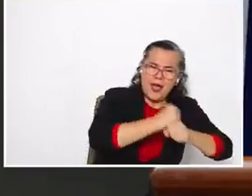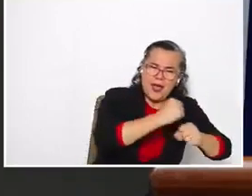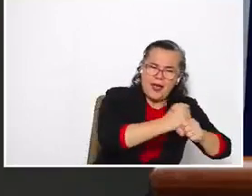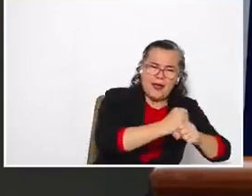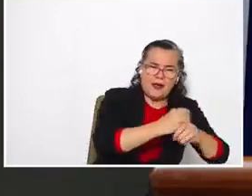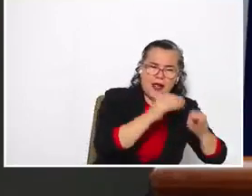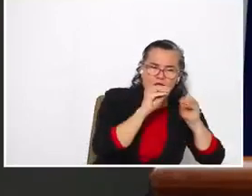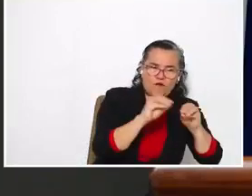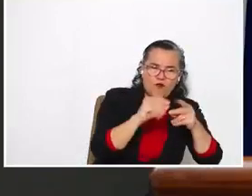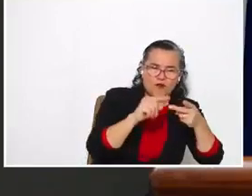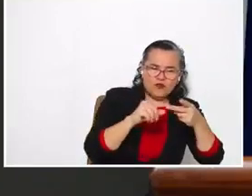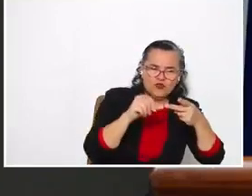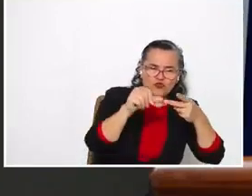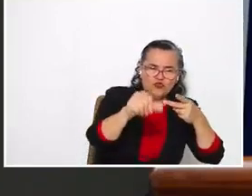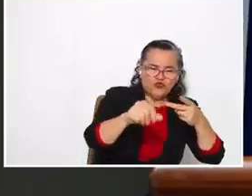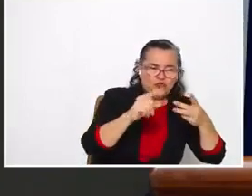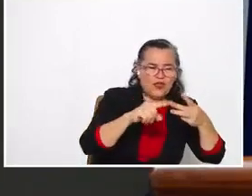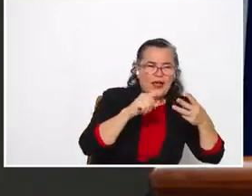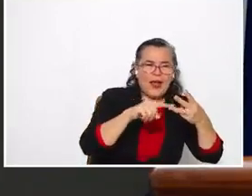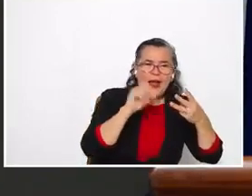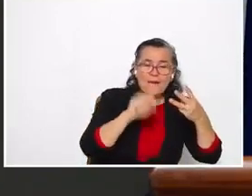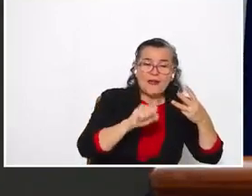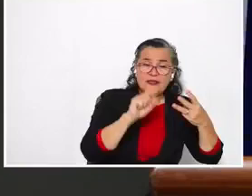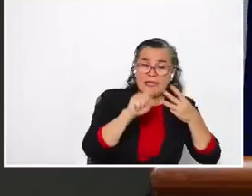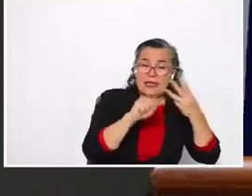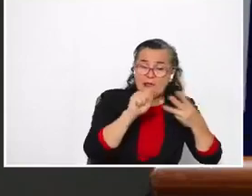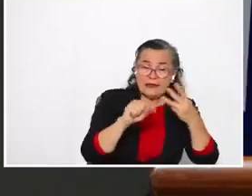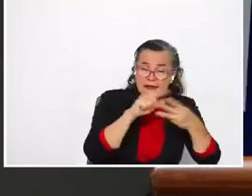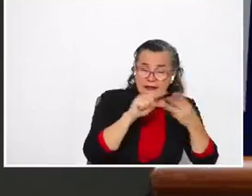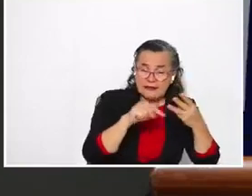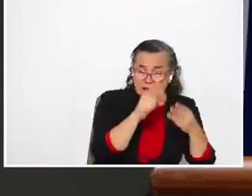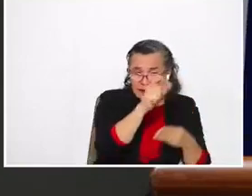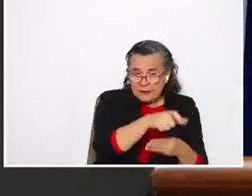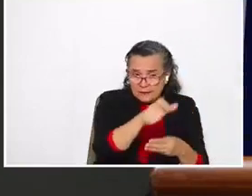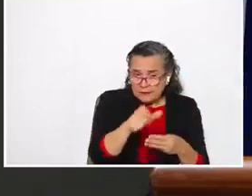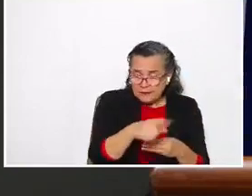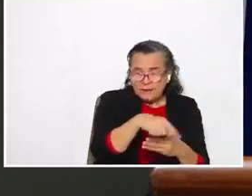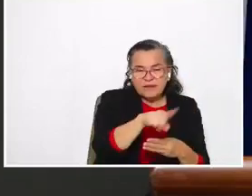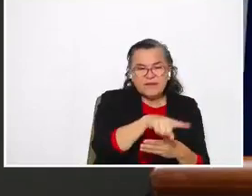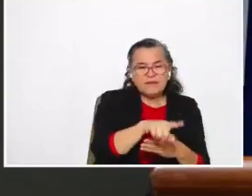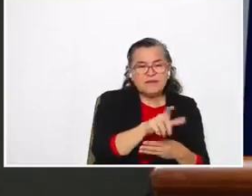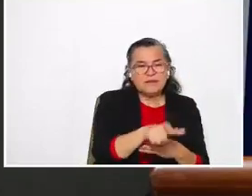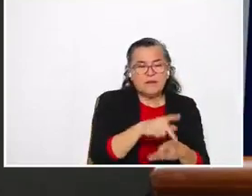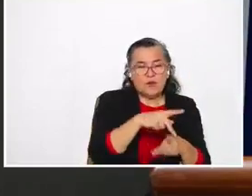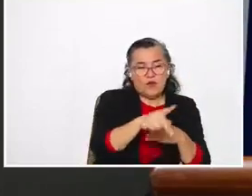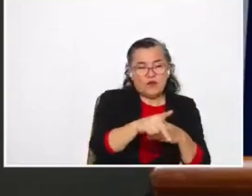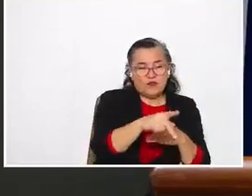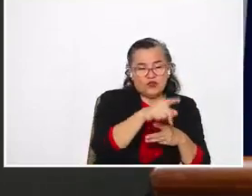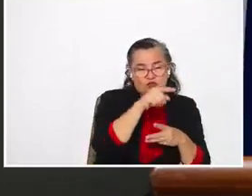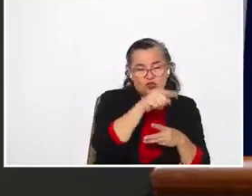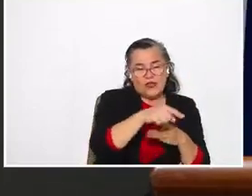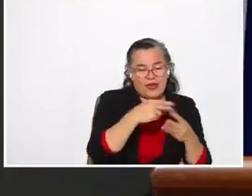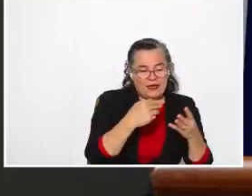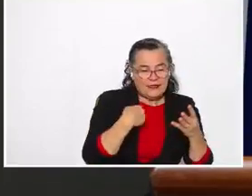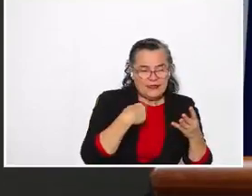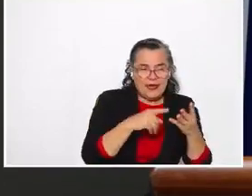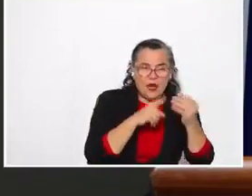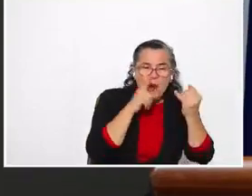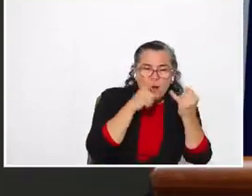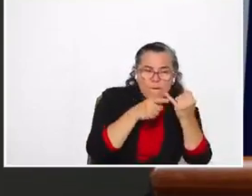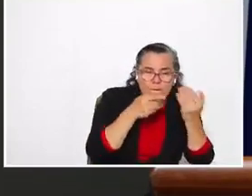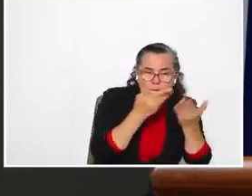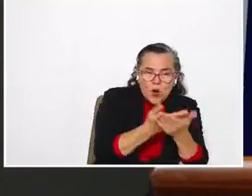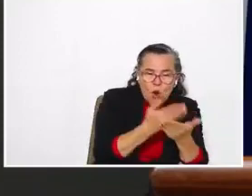formación continua, la capacidad crítica que permitan a la persona profesional ser